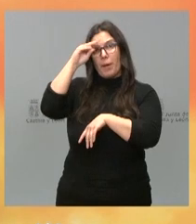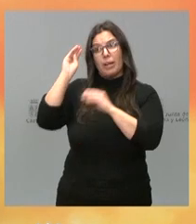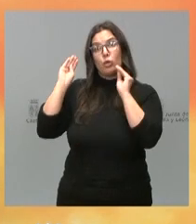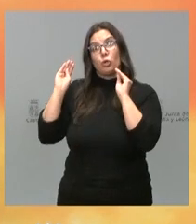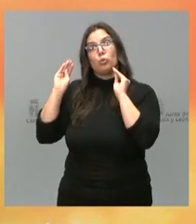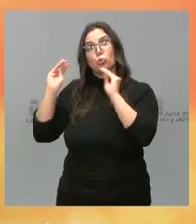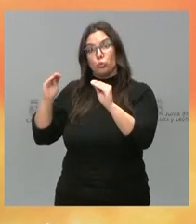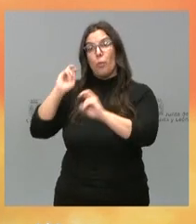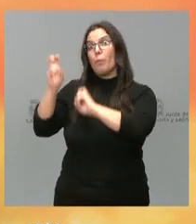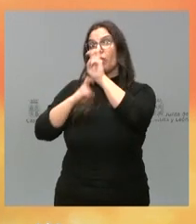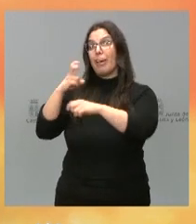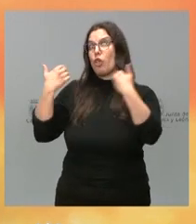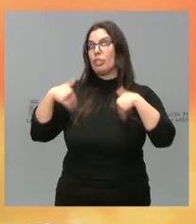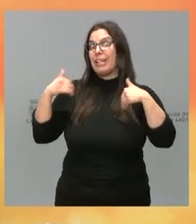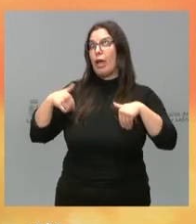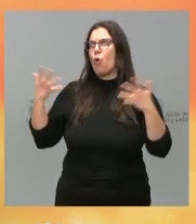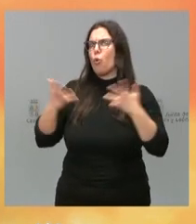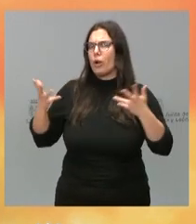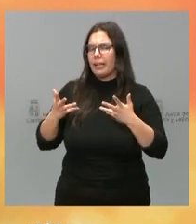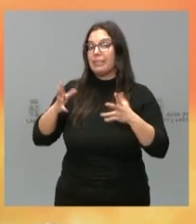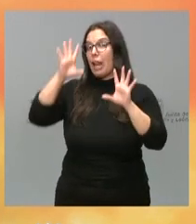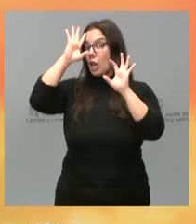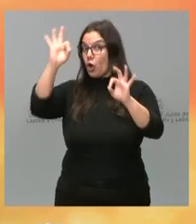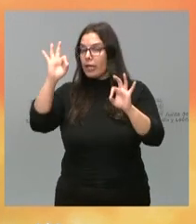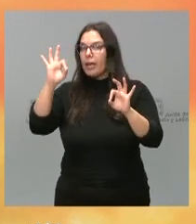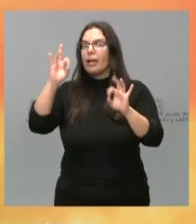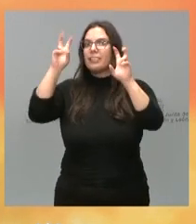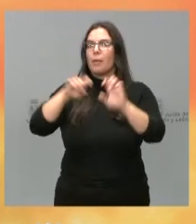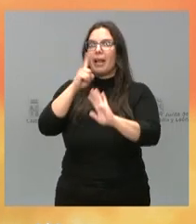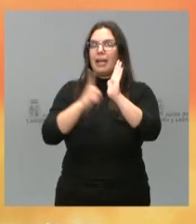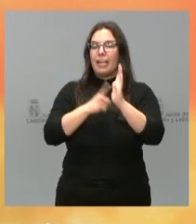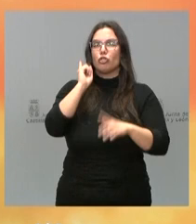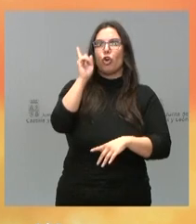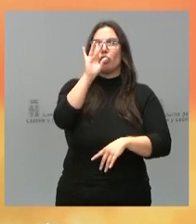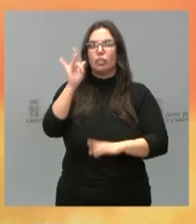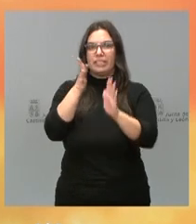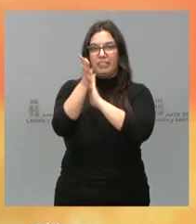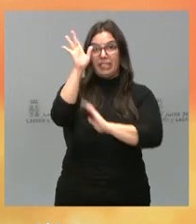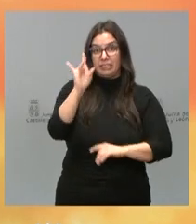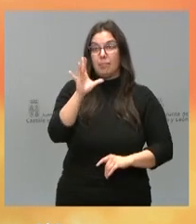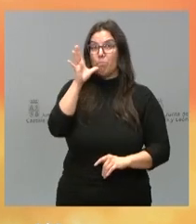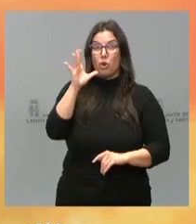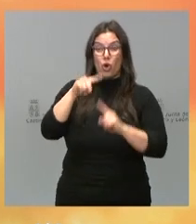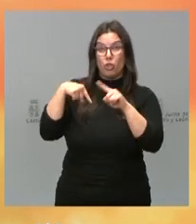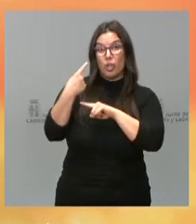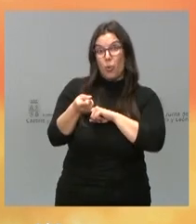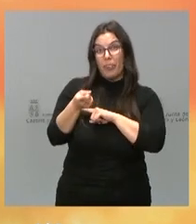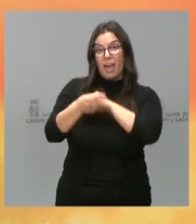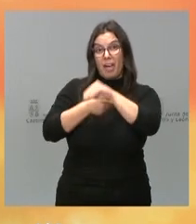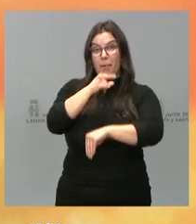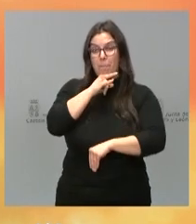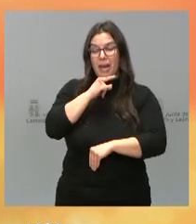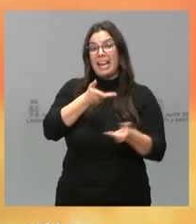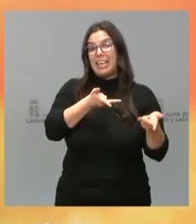rápida urgente y con sentido común de la ley de solo sí es sí que ha supuesto la puesta en libertad